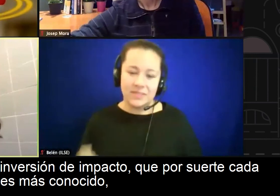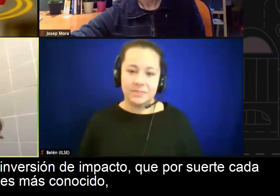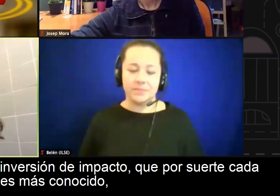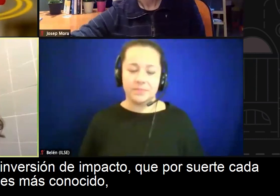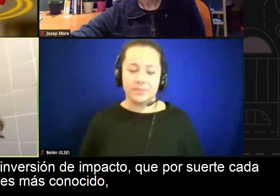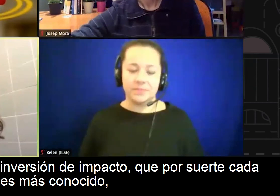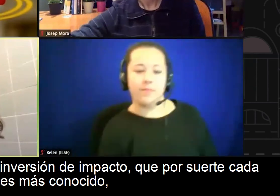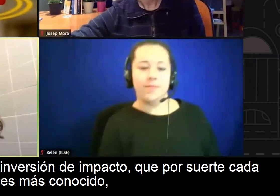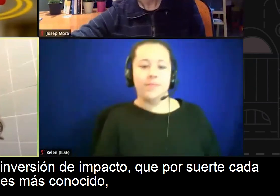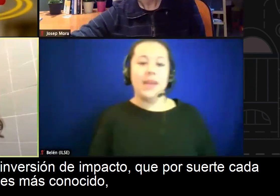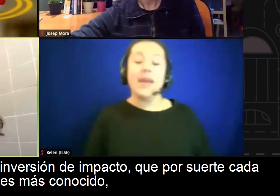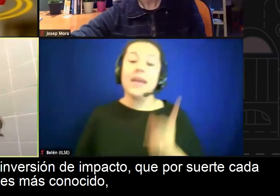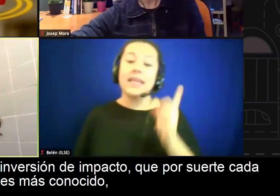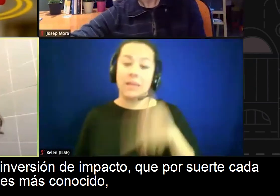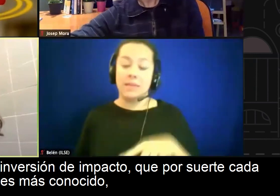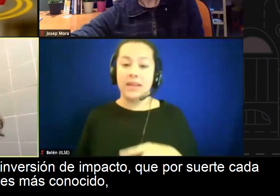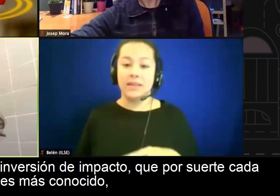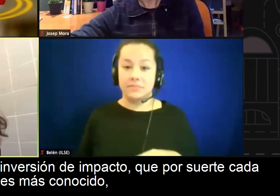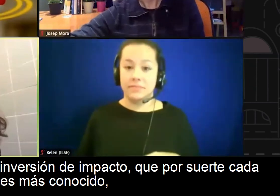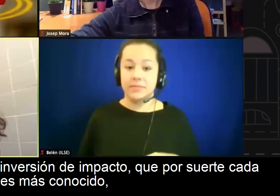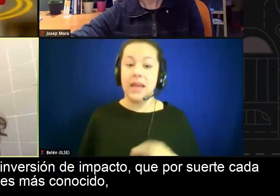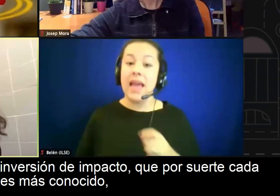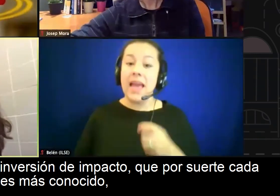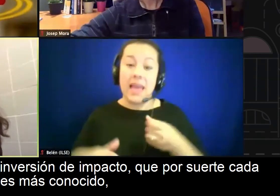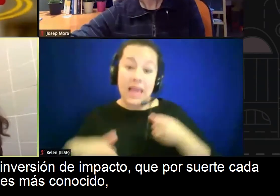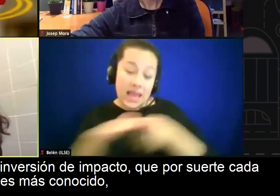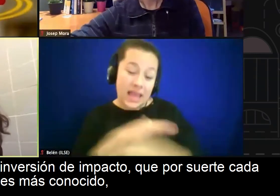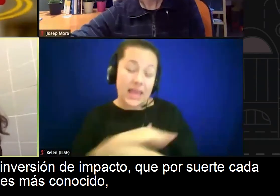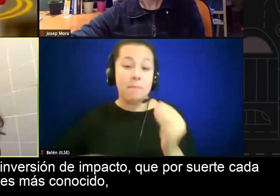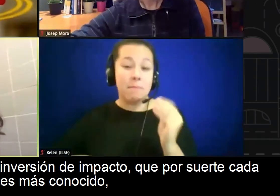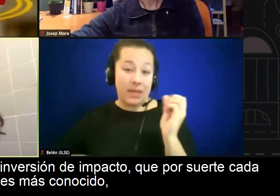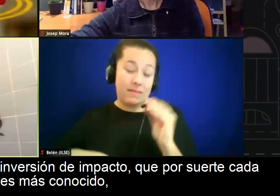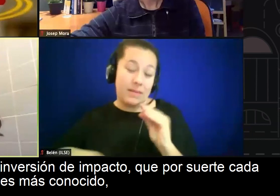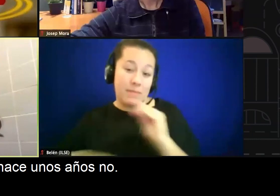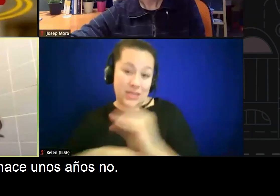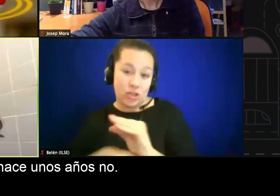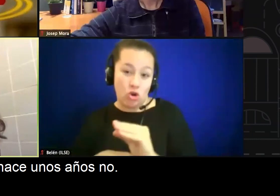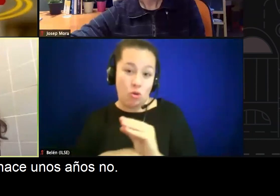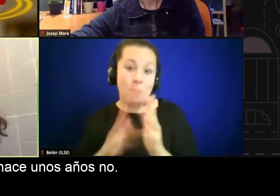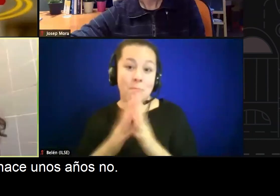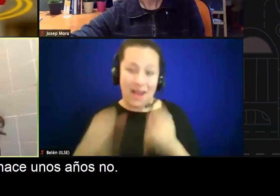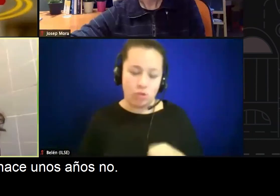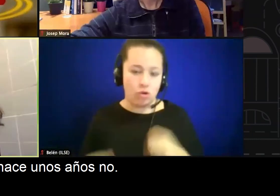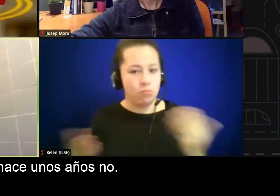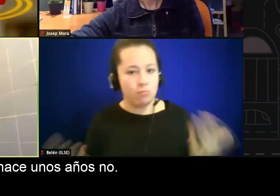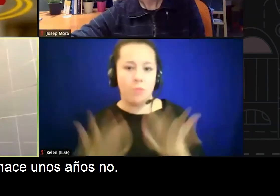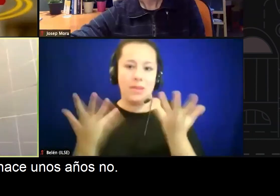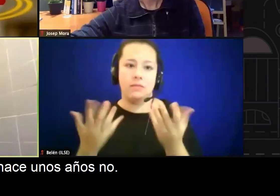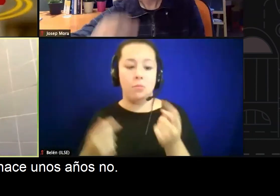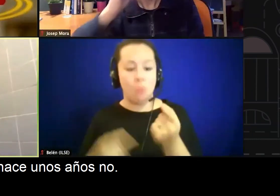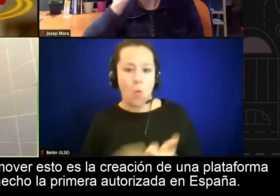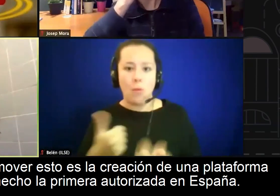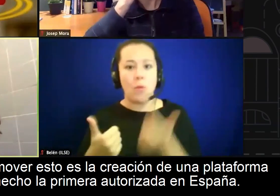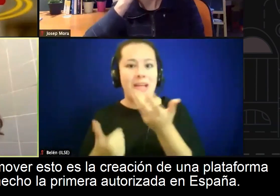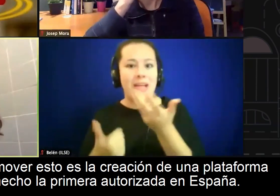lado, promover la inversión de impacto, que es algo que por suerte cada vez es más conocido, pero hace unos años no. Entonces,